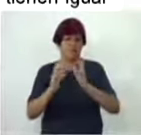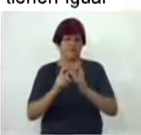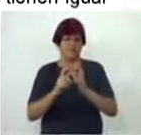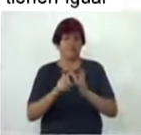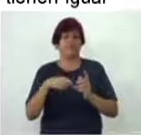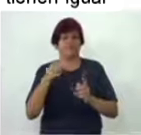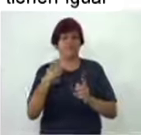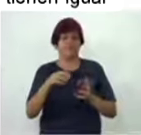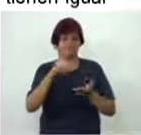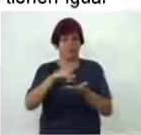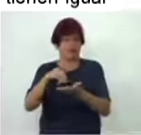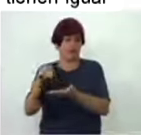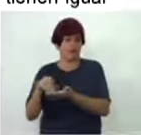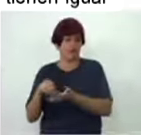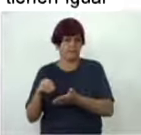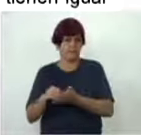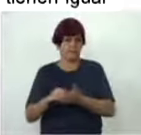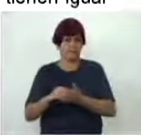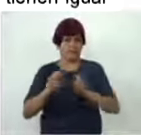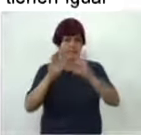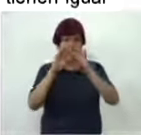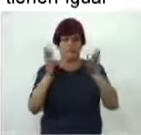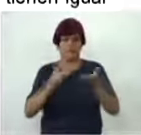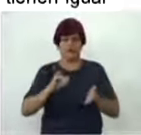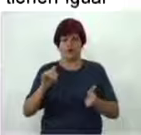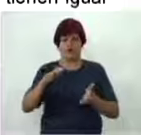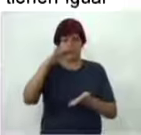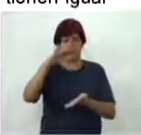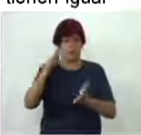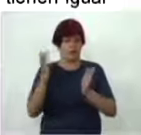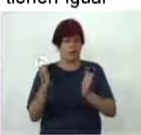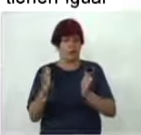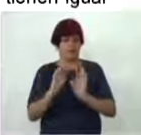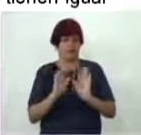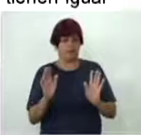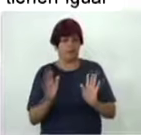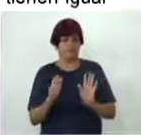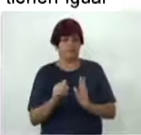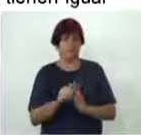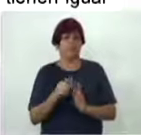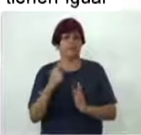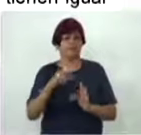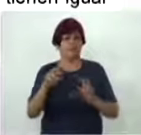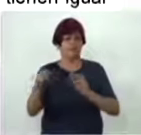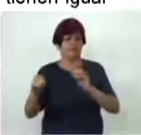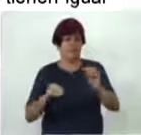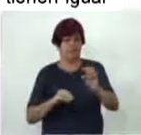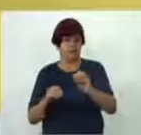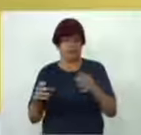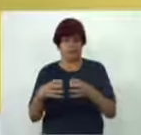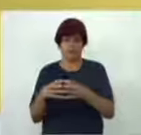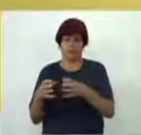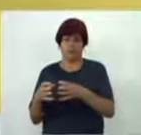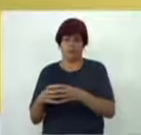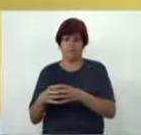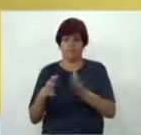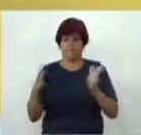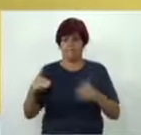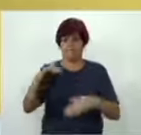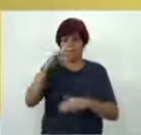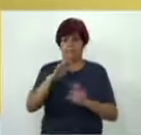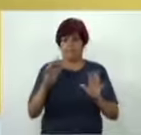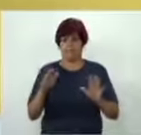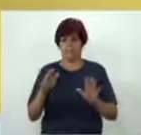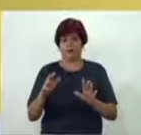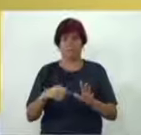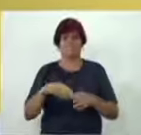van a colocar en el mantel las figuras que tienen igual tamaño. Recuerden que aquí, en este caso, para la descomposición de conjunto, para el tamaño hay que crear una